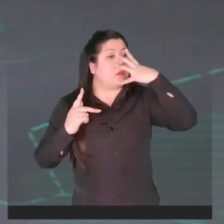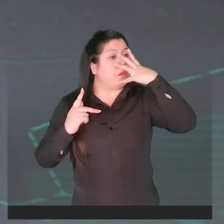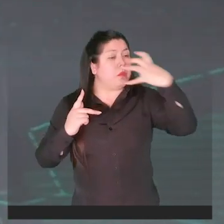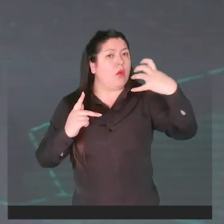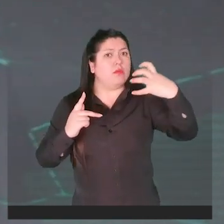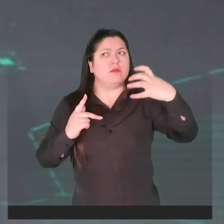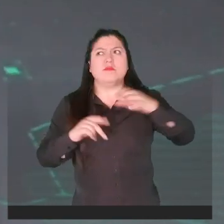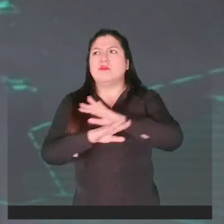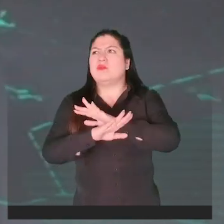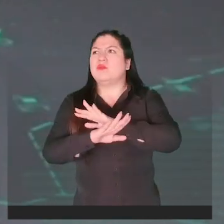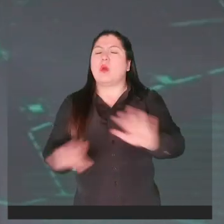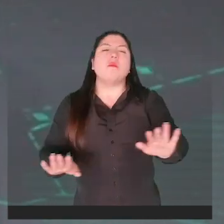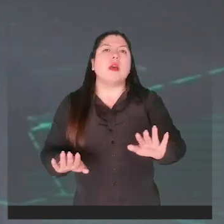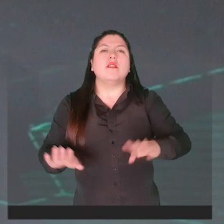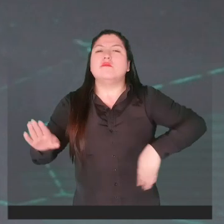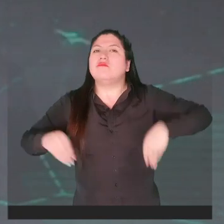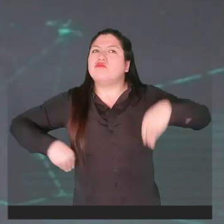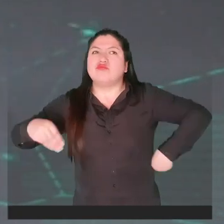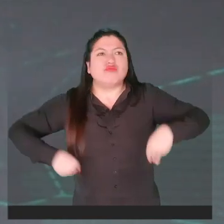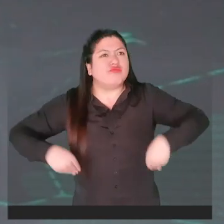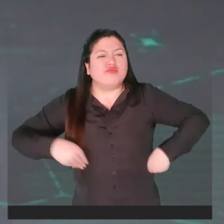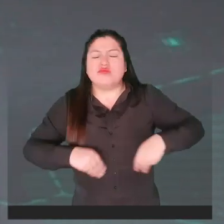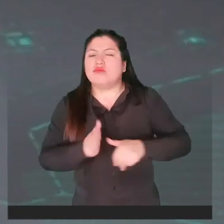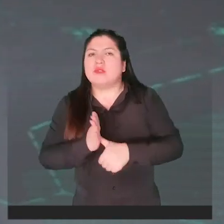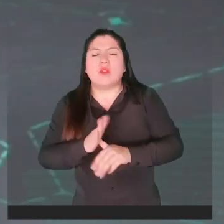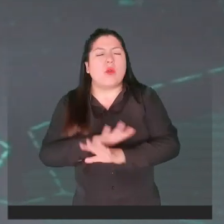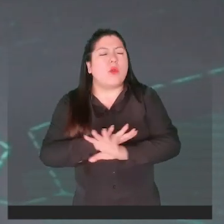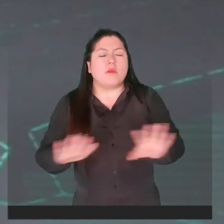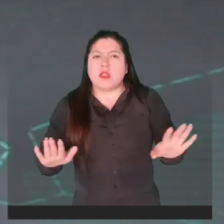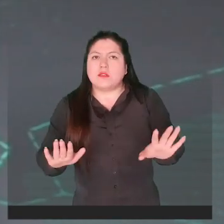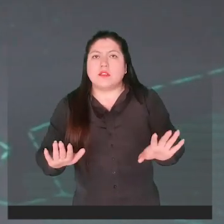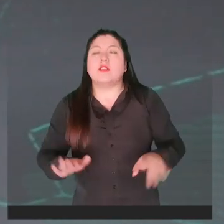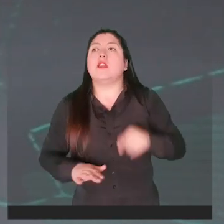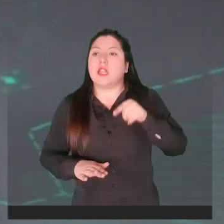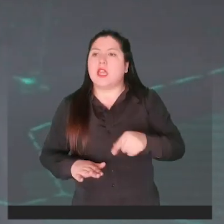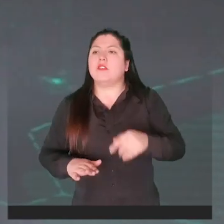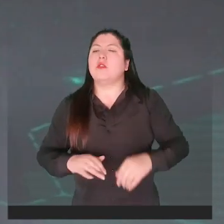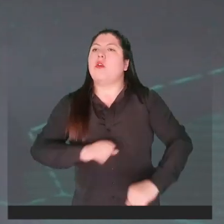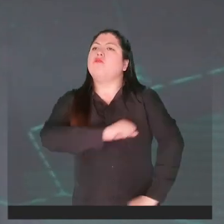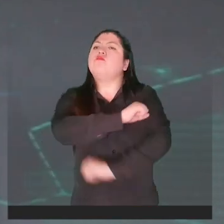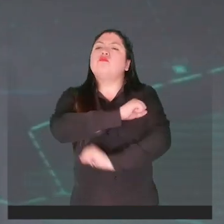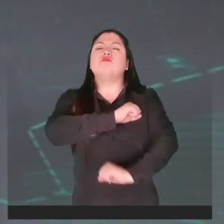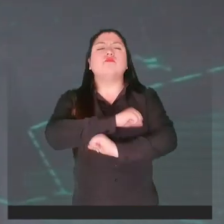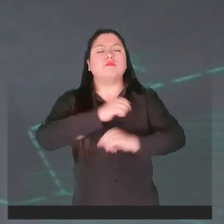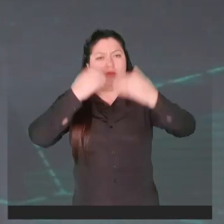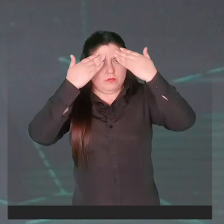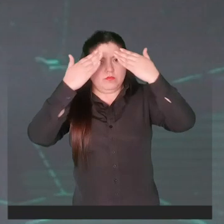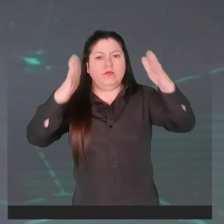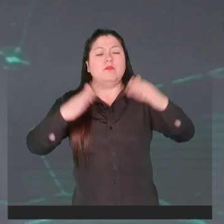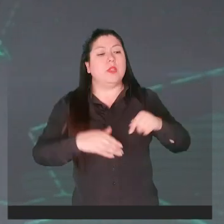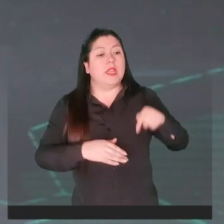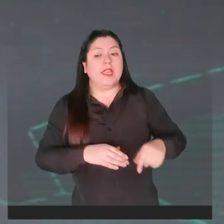por completo ese riesgo. Y esto es el fortalecimiento también de la institución democrática, porque este será